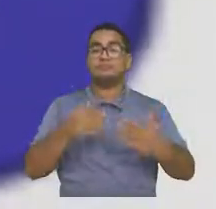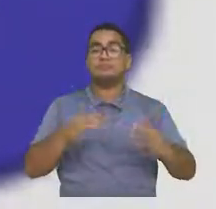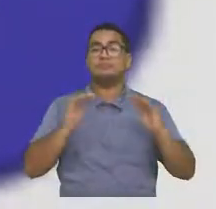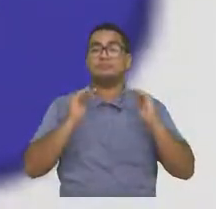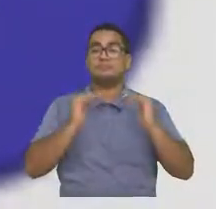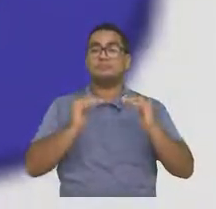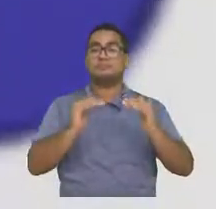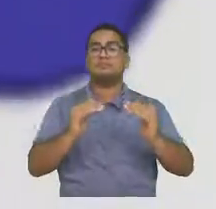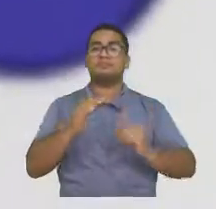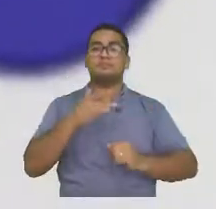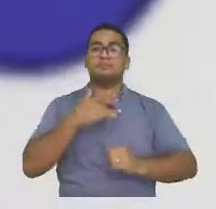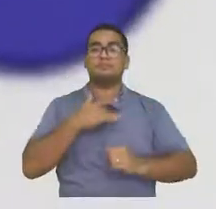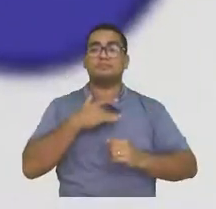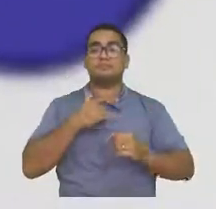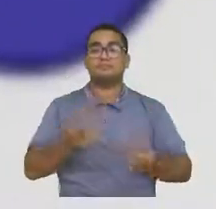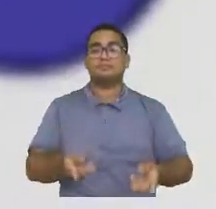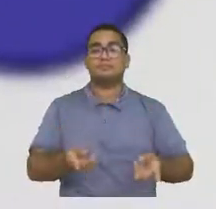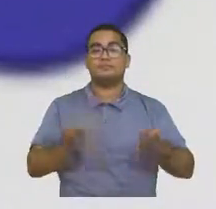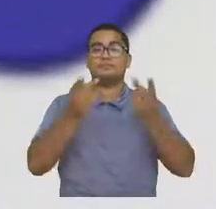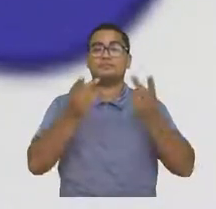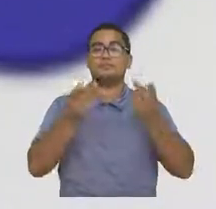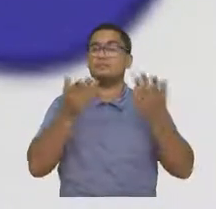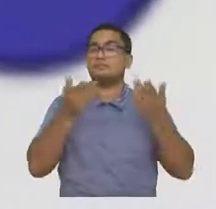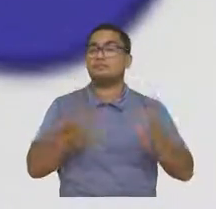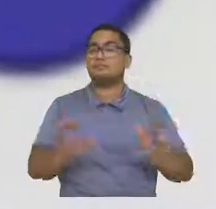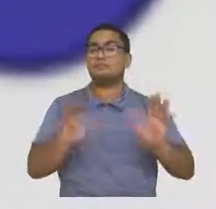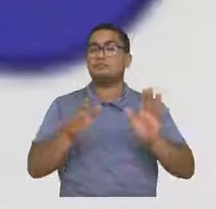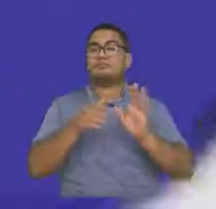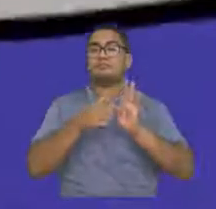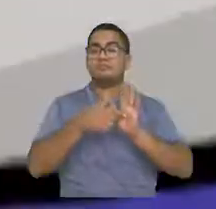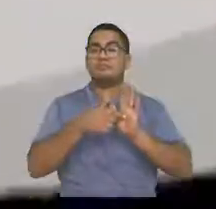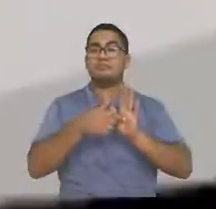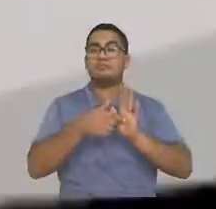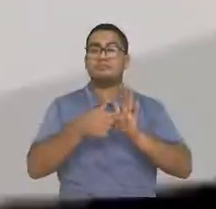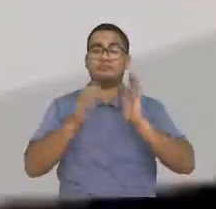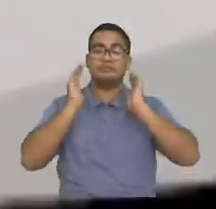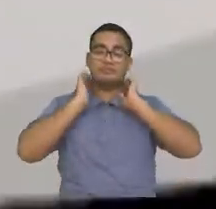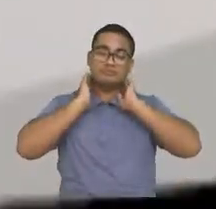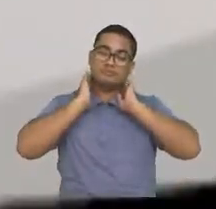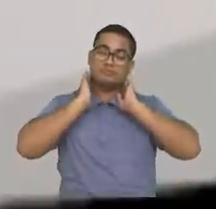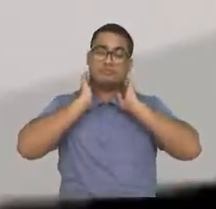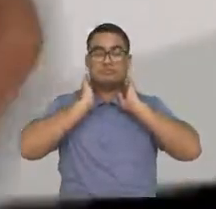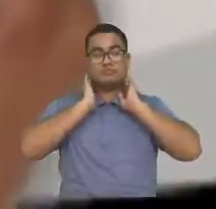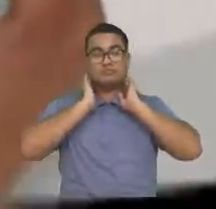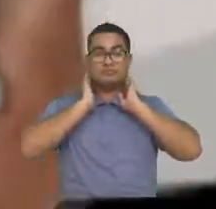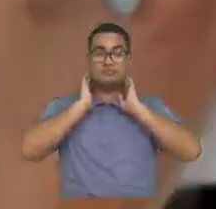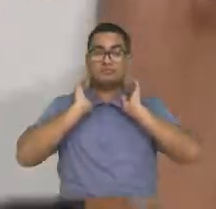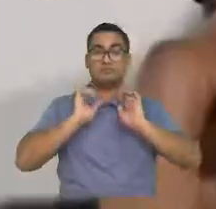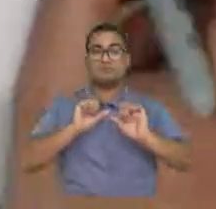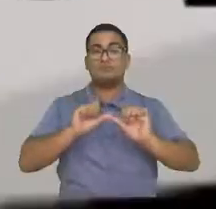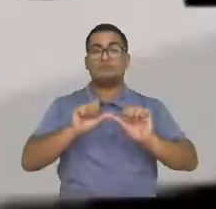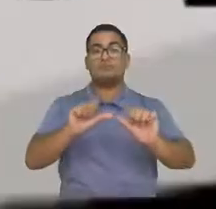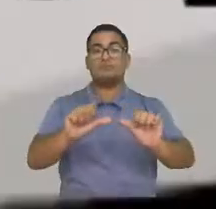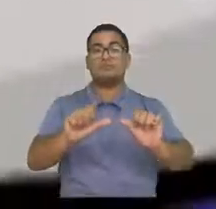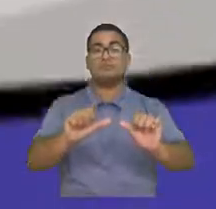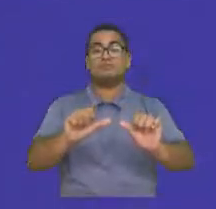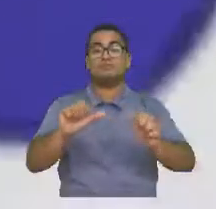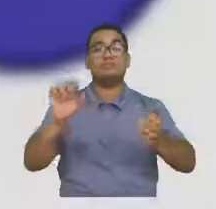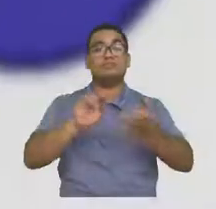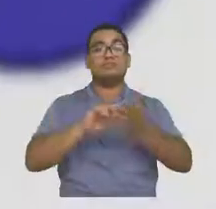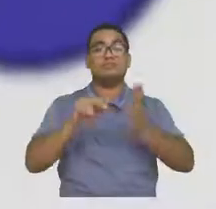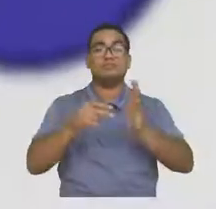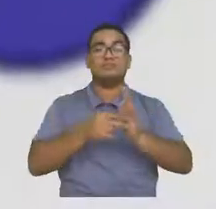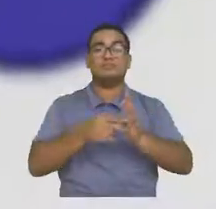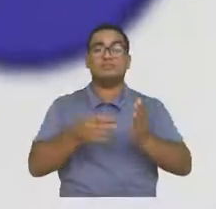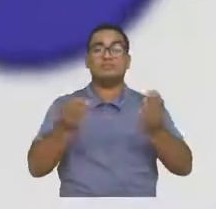necesario para la vida normal. Pero si usted deja la llave abierta, ¿qué pasa cuando una llave está rota? Fuga. Se fuga demasiado,